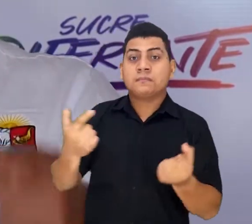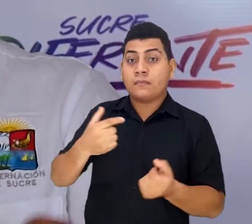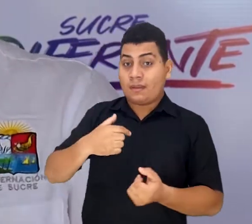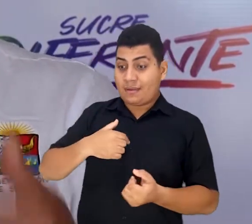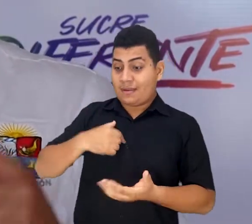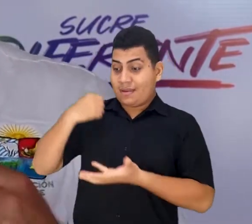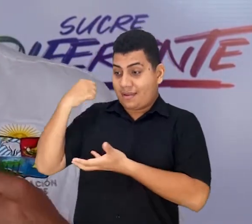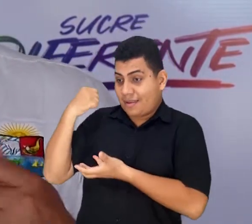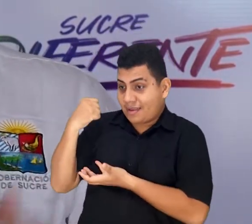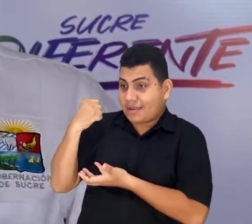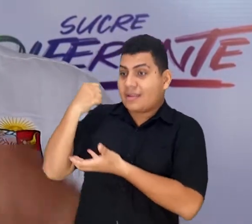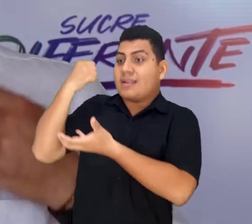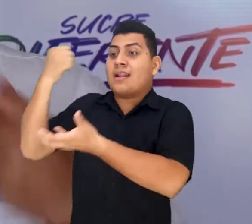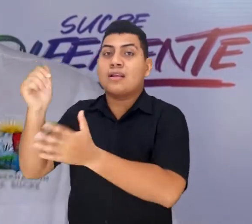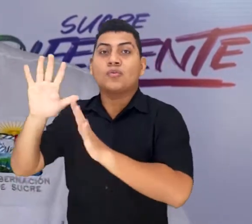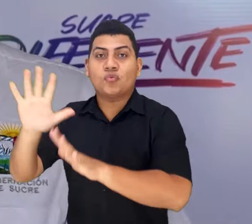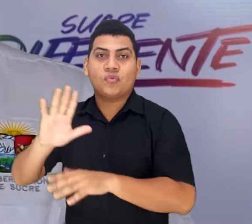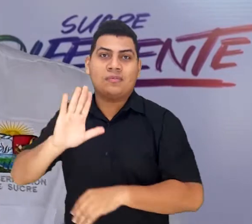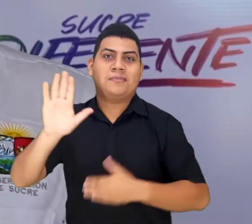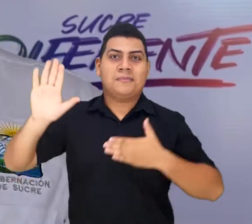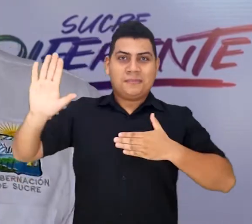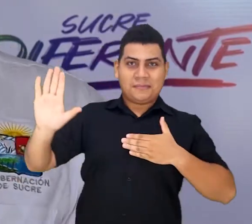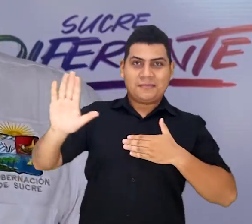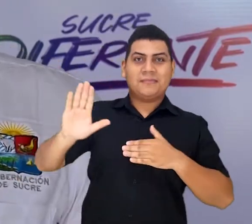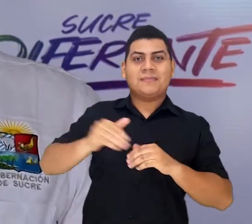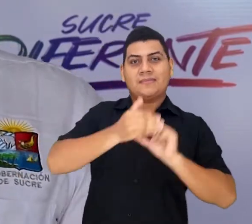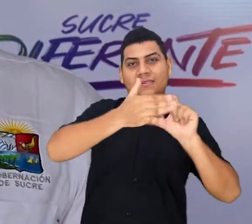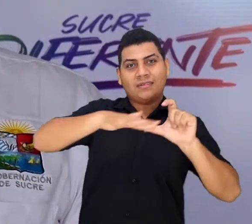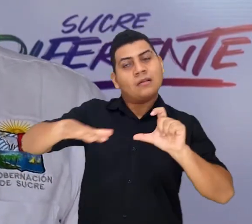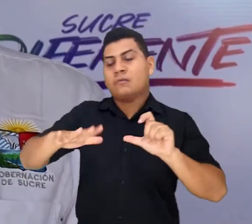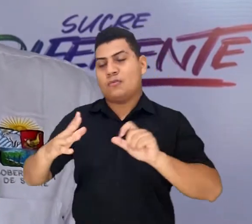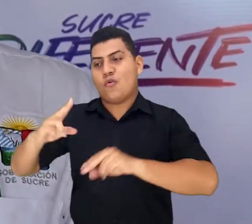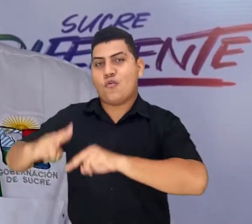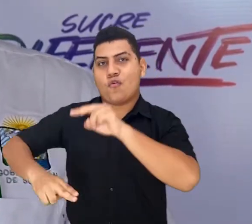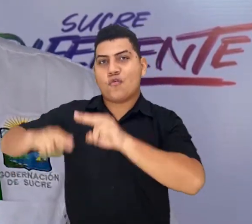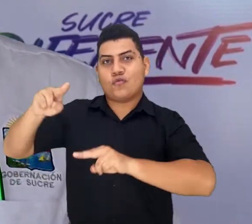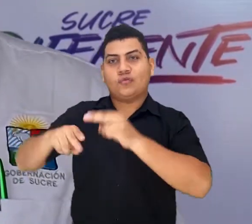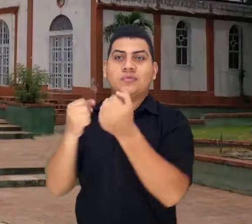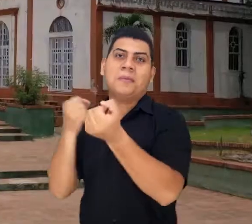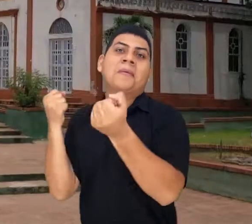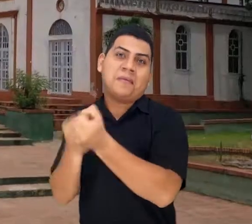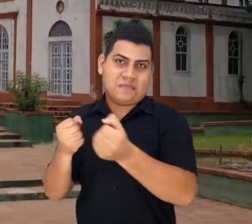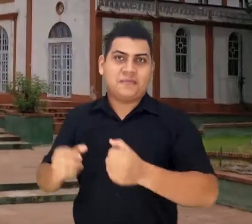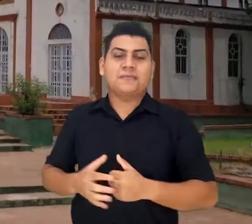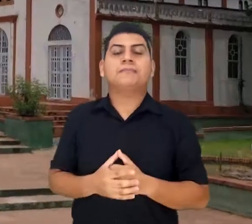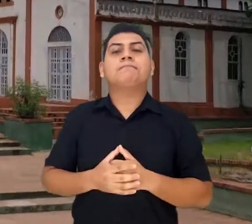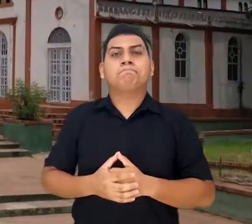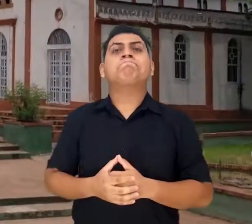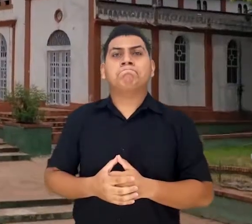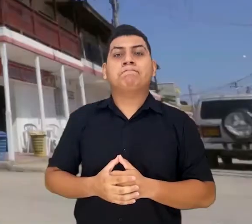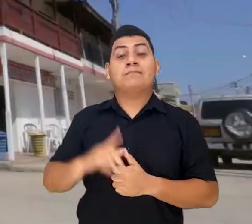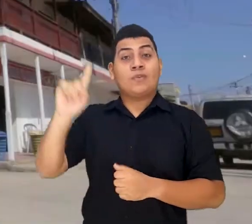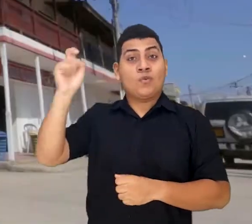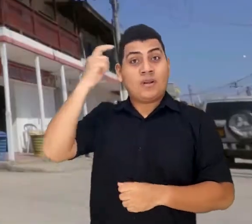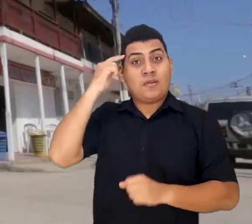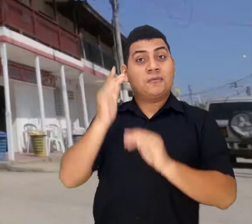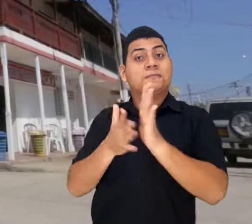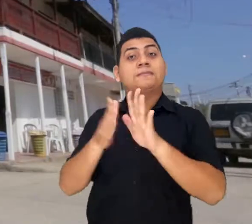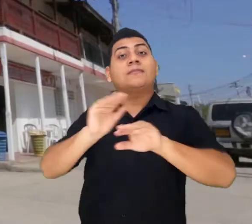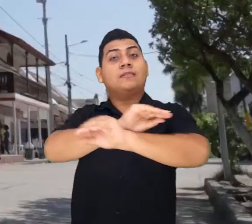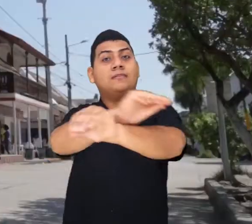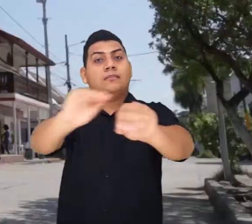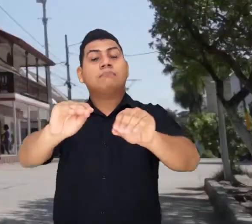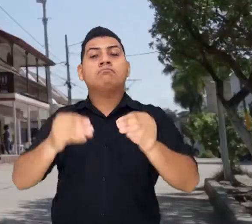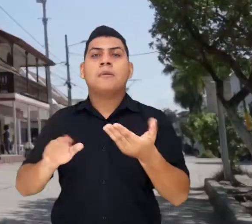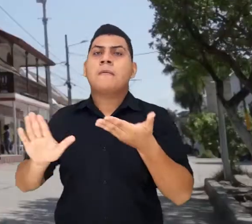consignándole la plata al pacto, sino con las obras que se van a hacer en los municipios del Golfo de Morrosquillo. El gobernador de Sucre agregó que además